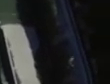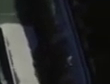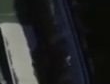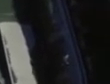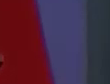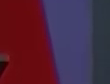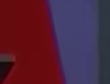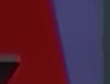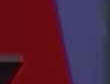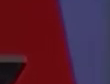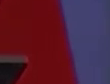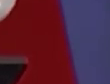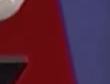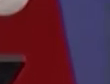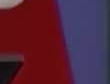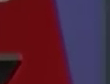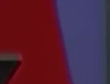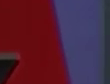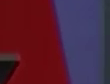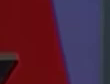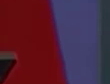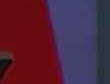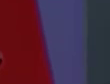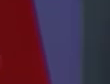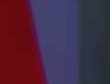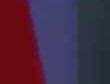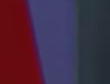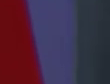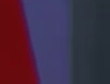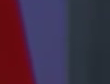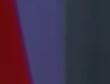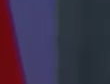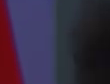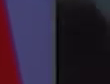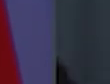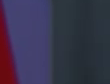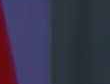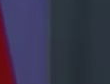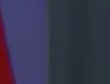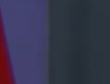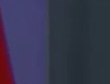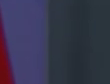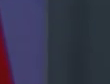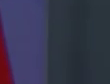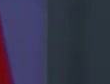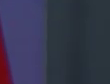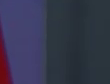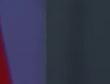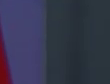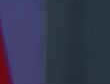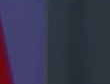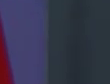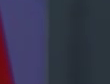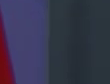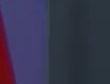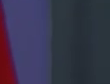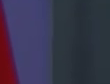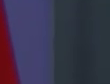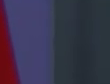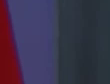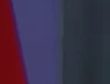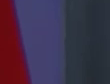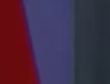Loy al Faro. Aquí en el Ecuador, ahora gobiernan ustedes, los ciudadanos,